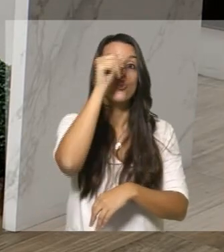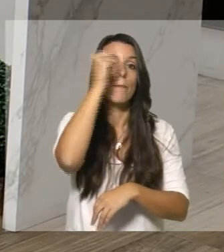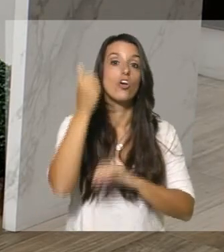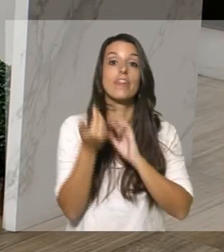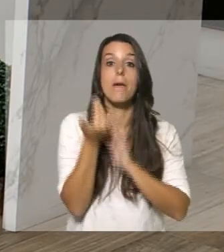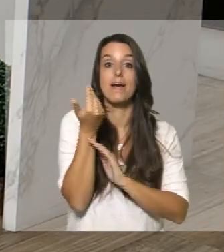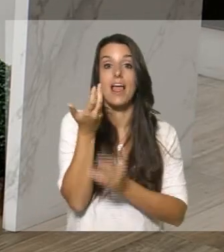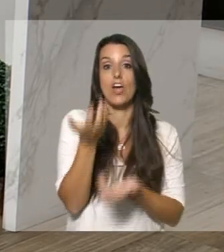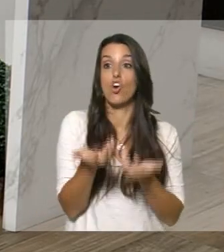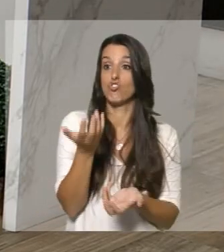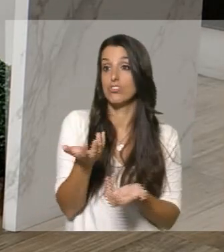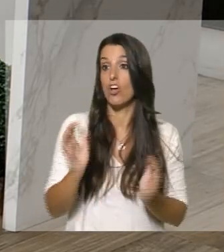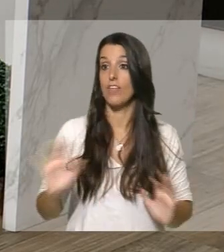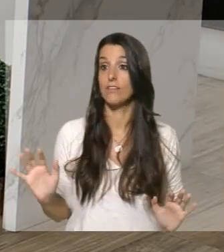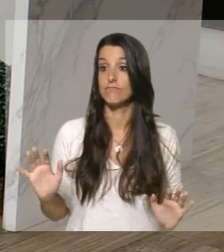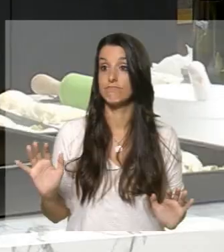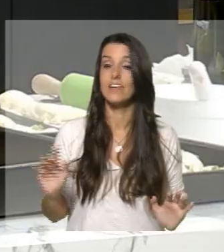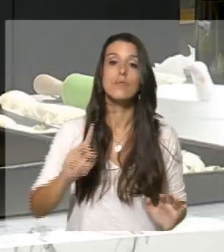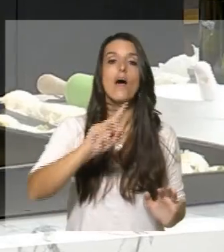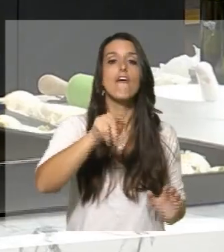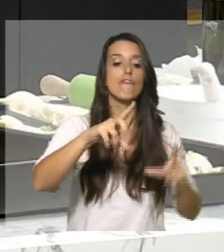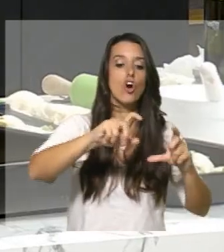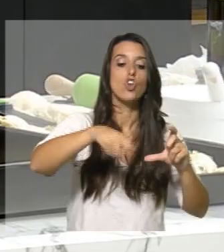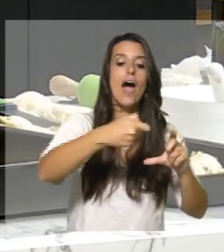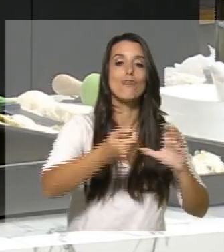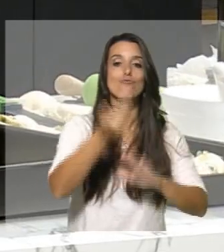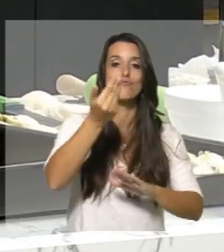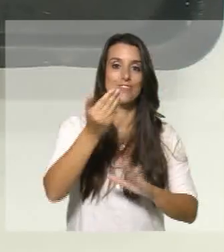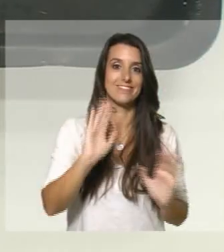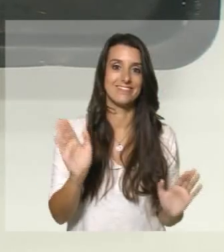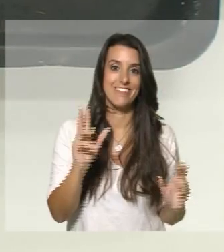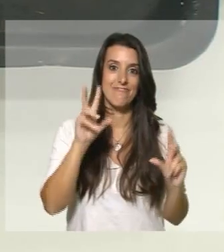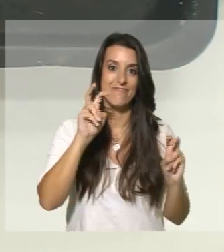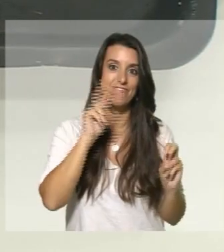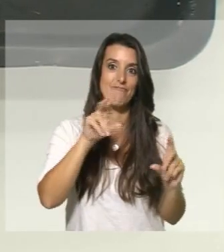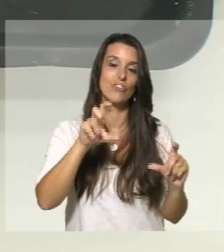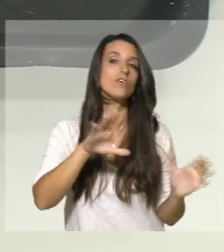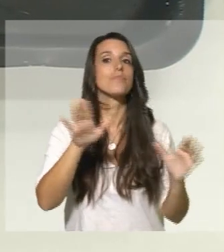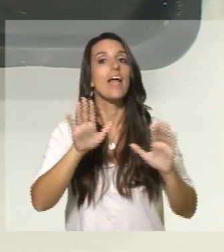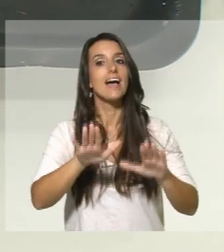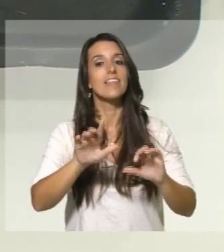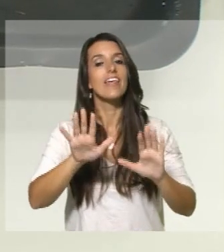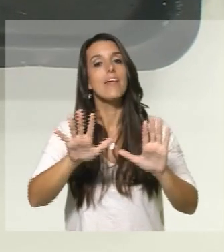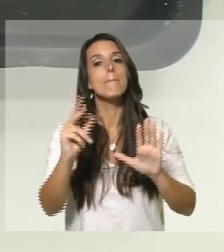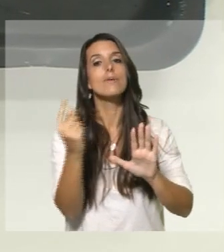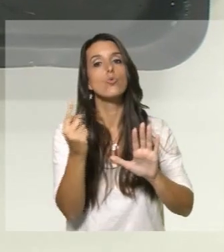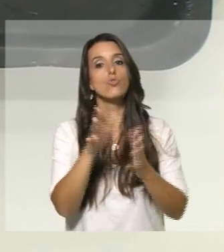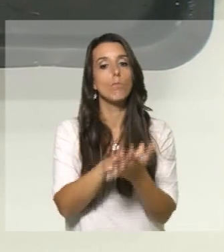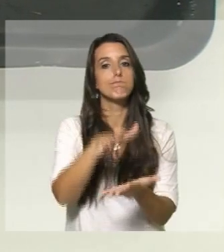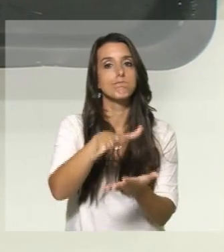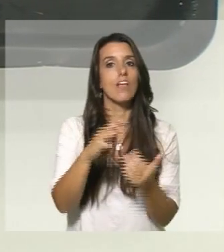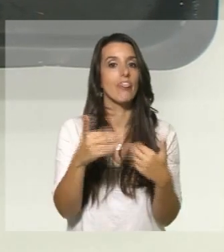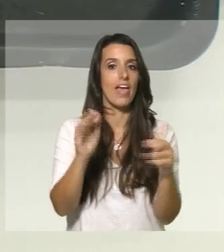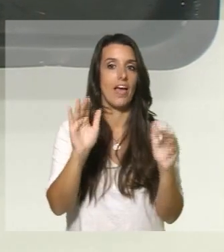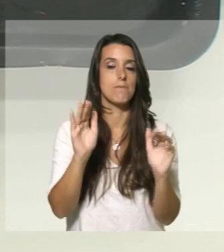mate. Después los arrobo. Vas haciendo el desayuno. Así, lo ideal es dejarlo de leudar unos 10 minutitos. Nosotros